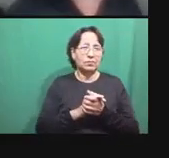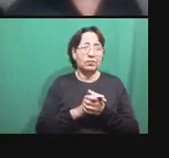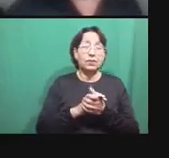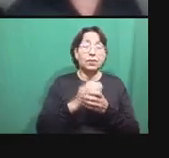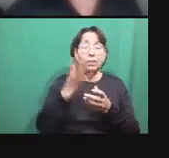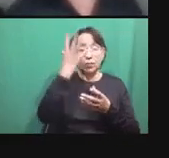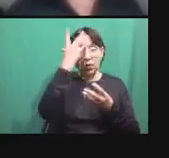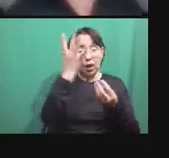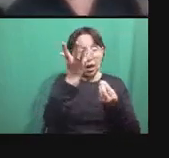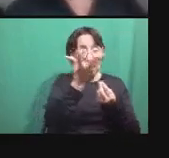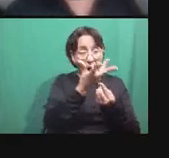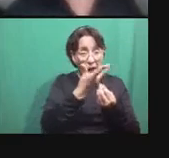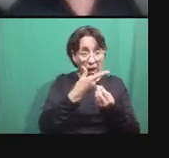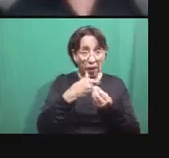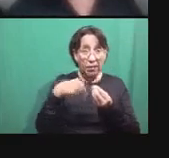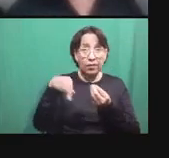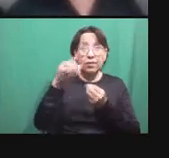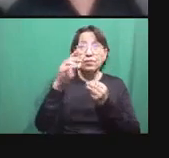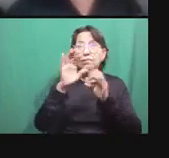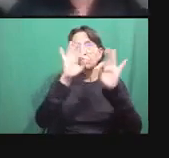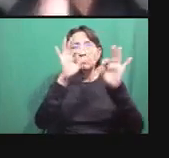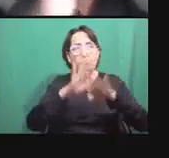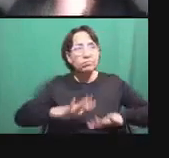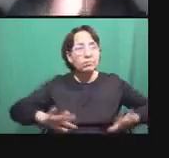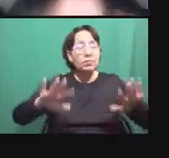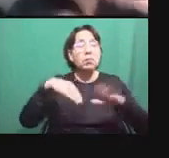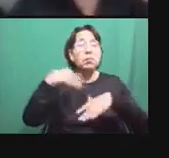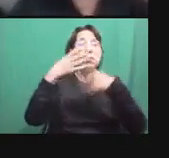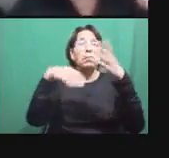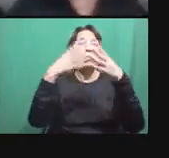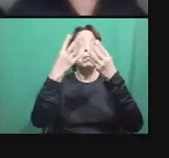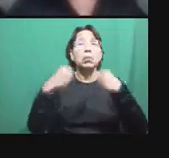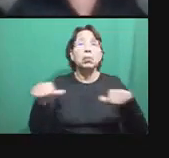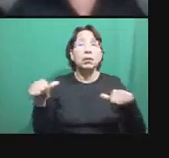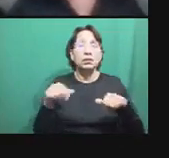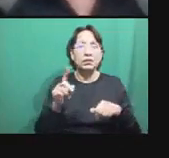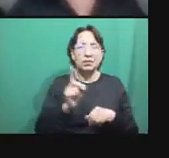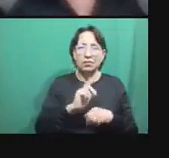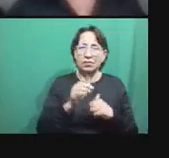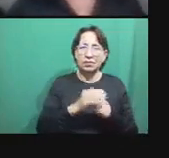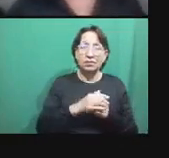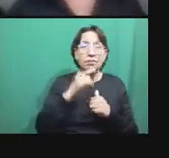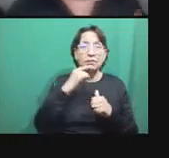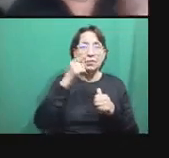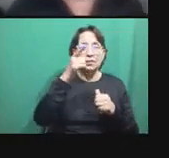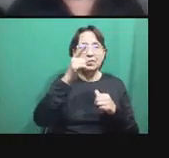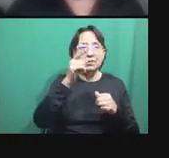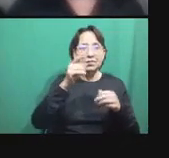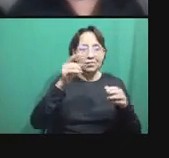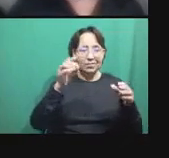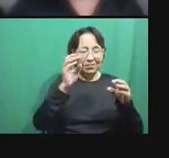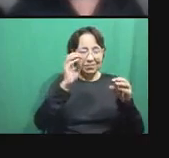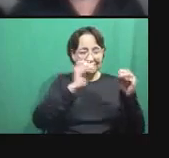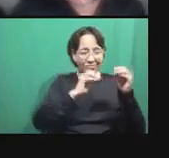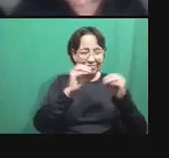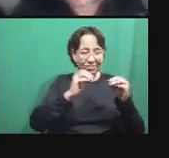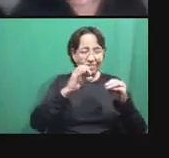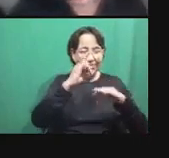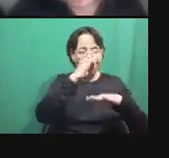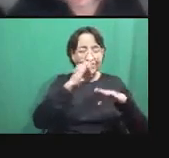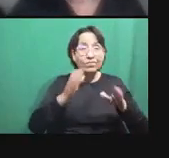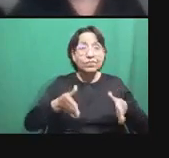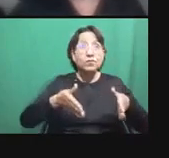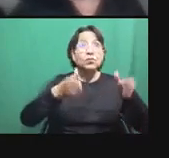piel de la ciudad y de los territorios, tanto esta piel vertical como esta piel horizontal, pues haya una reflexión con las comunidades y